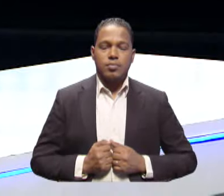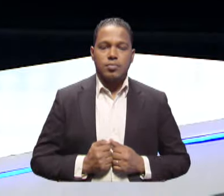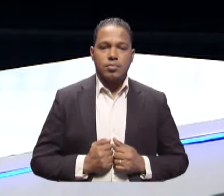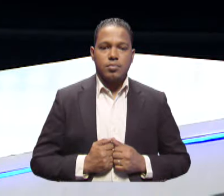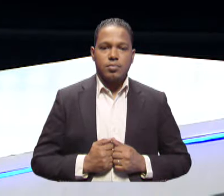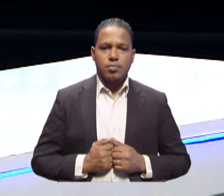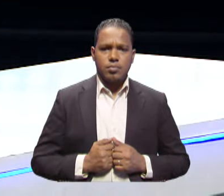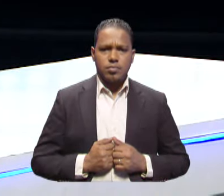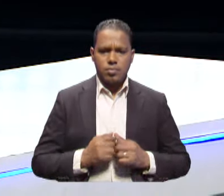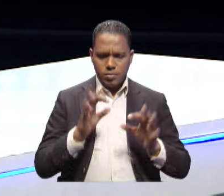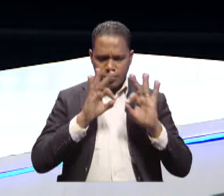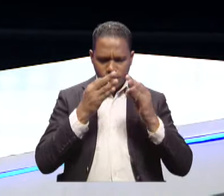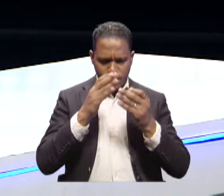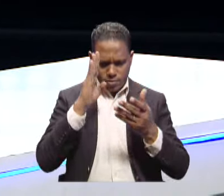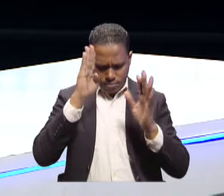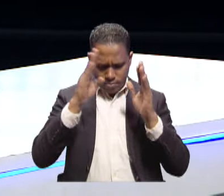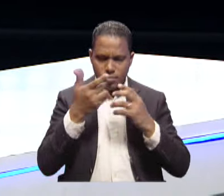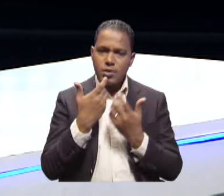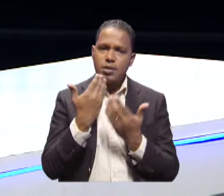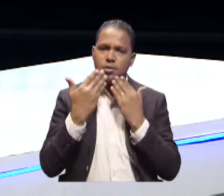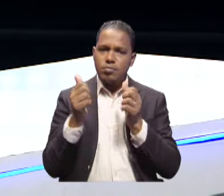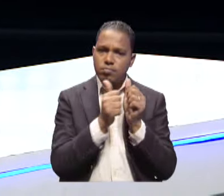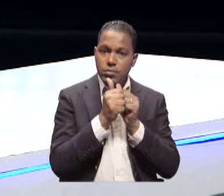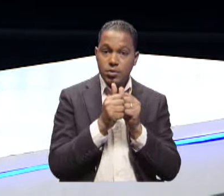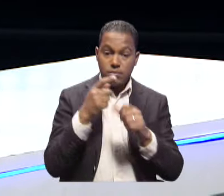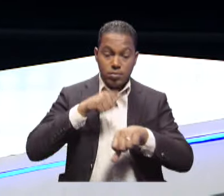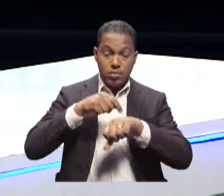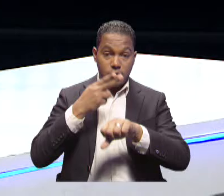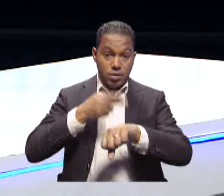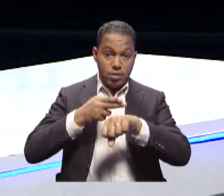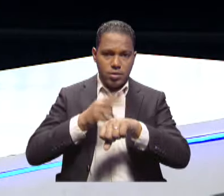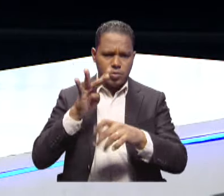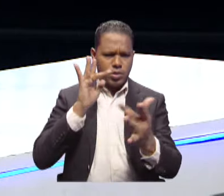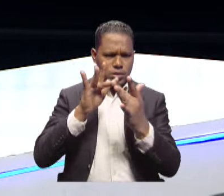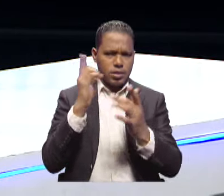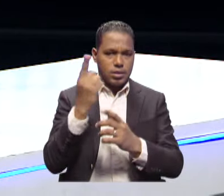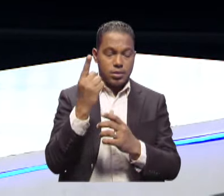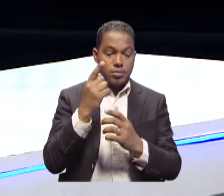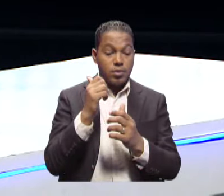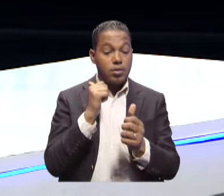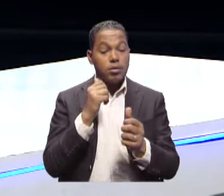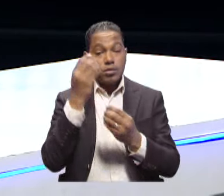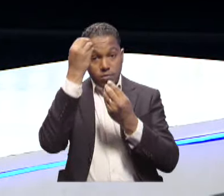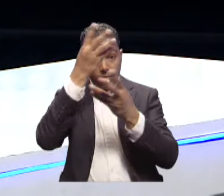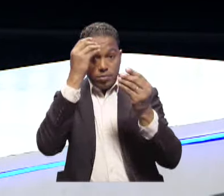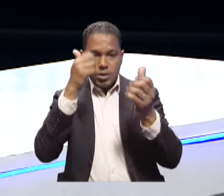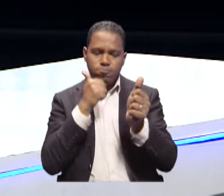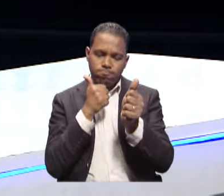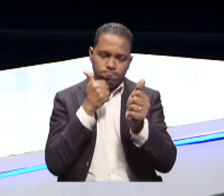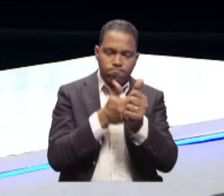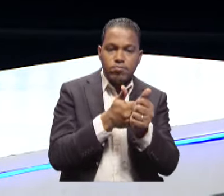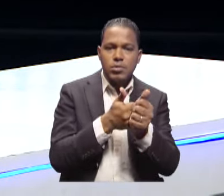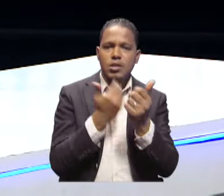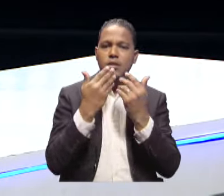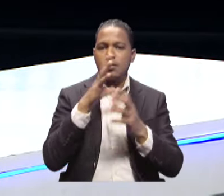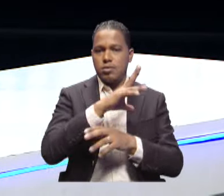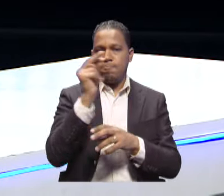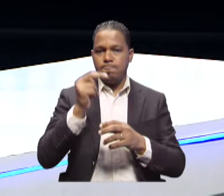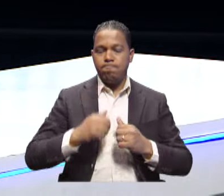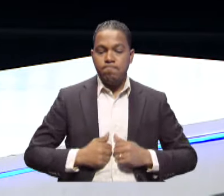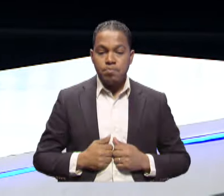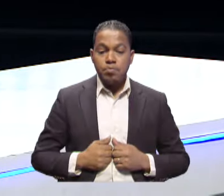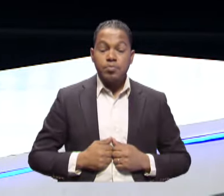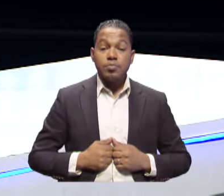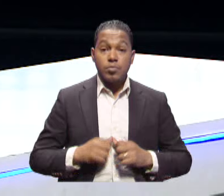Hola qué tal familia gracias por acompañarnos a esta hora de la tarde el 4ro como siempre conecta con actualizaciones informativas gracias a Central de noticias